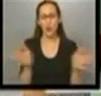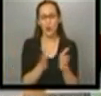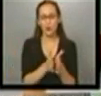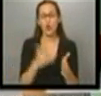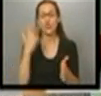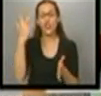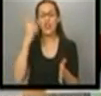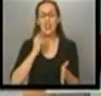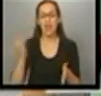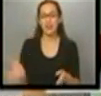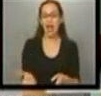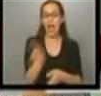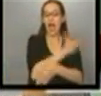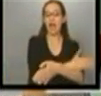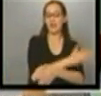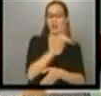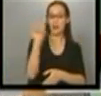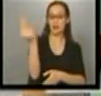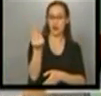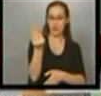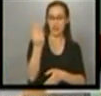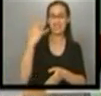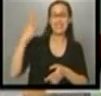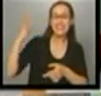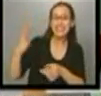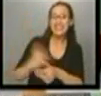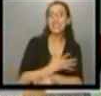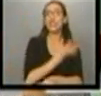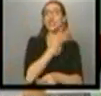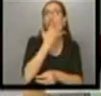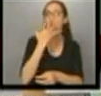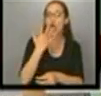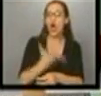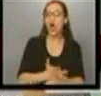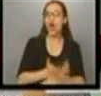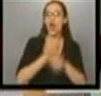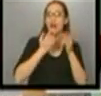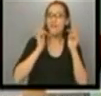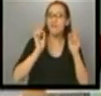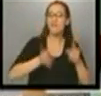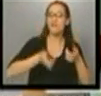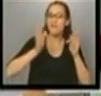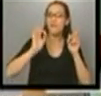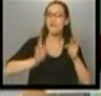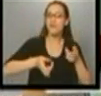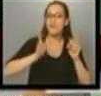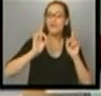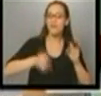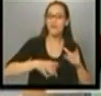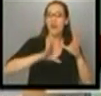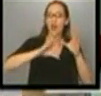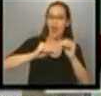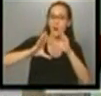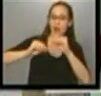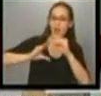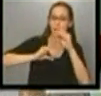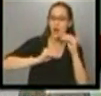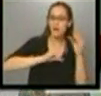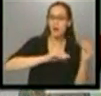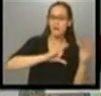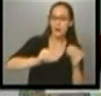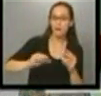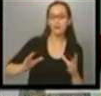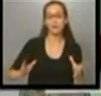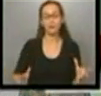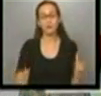muerte, en ese encuentro, fueron 5 horas. Y cuando se iba, ella le decía, tengo que contarte algo, pero ¿cómo? Bueno,